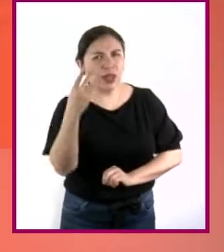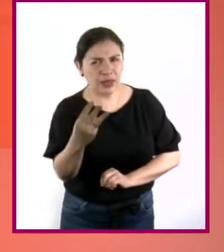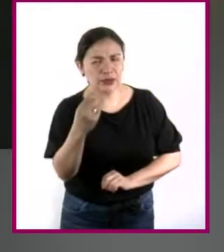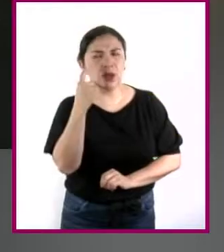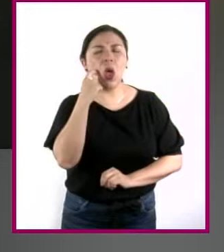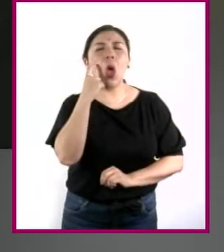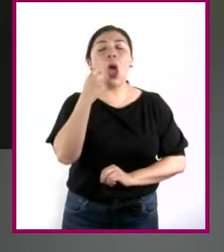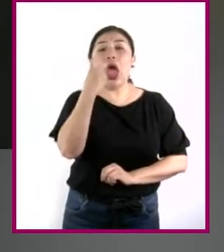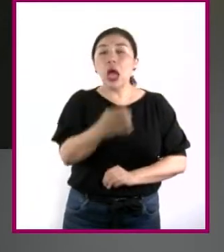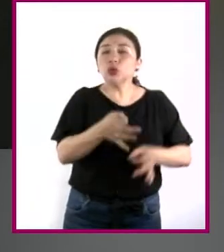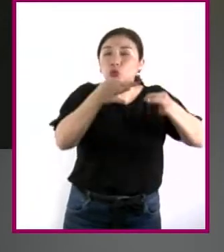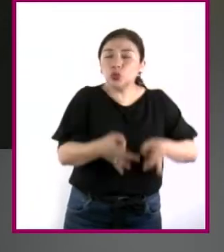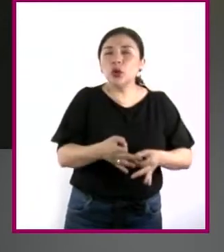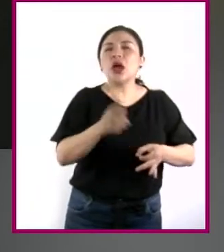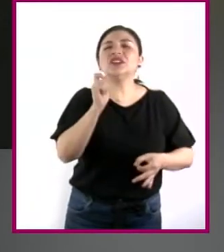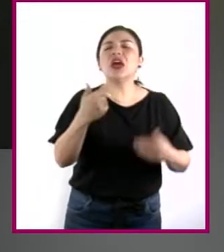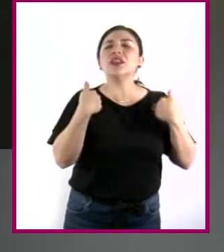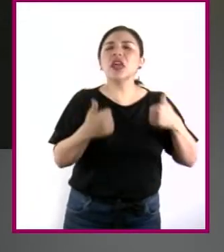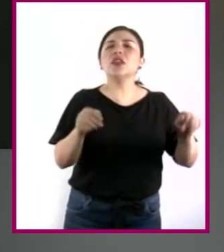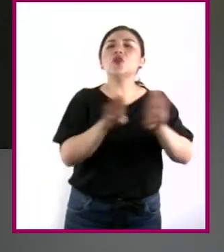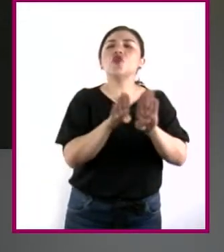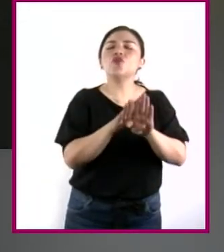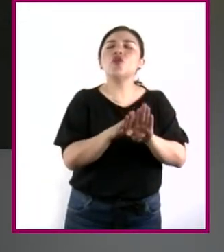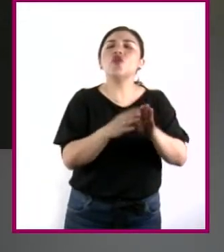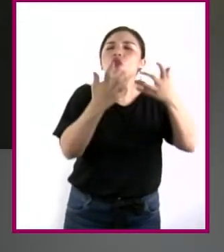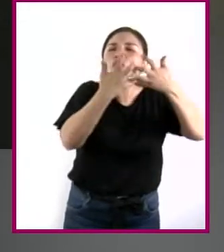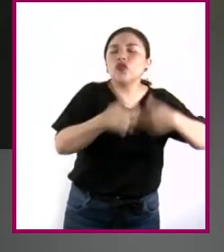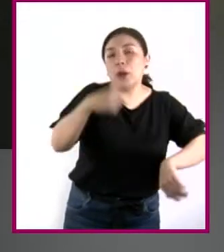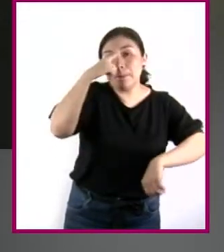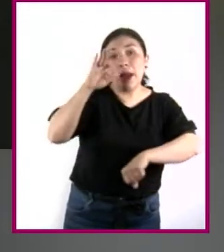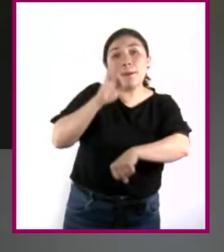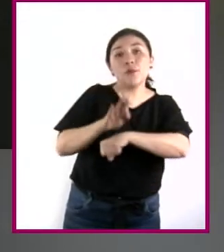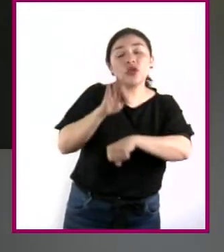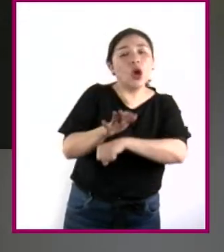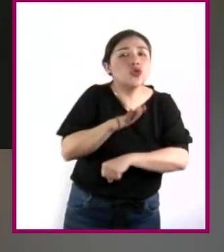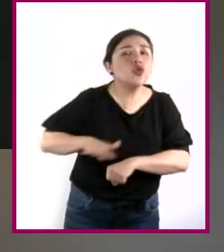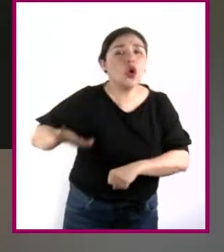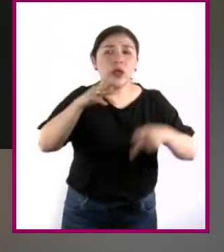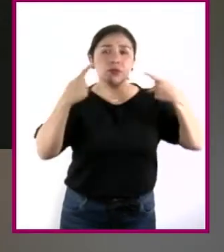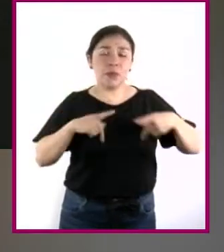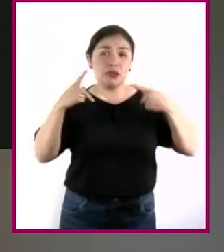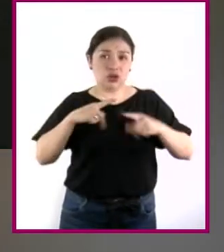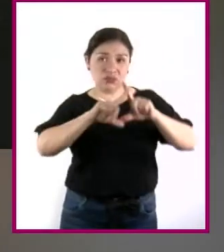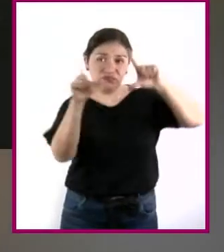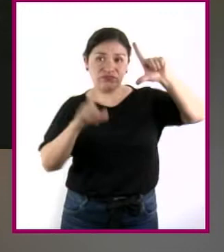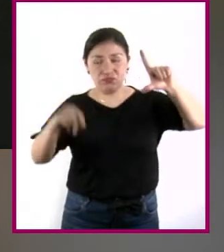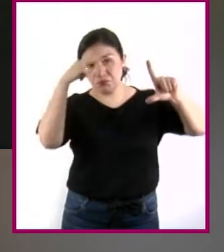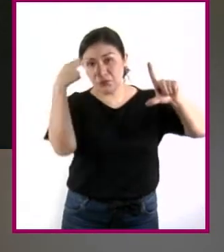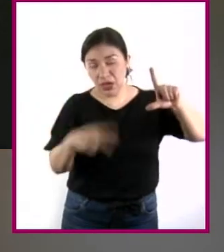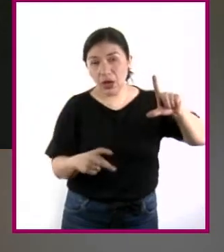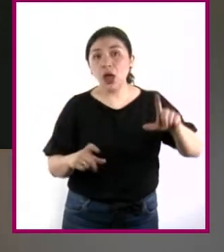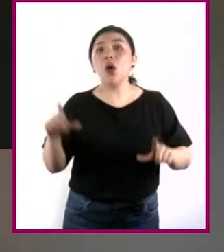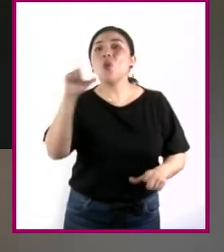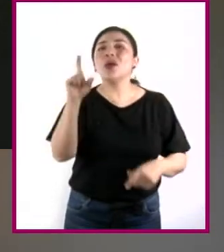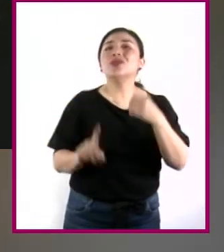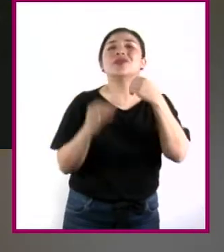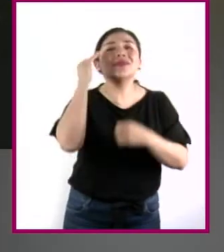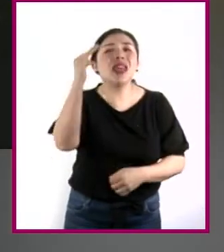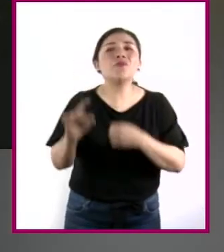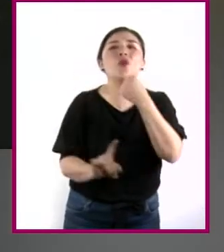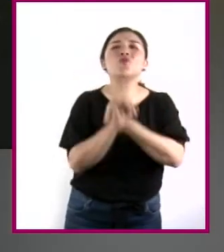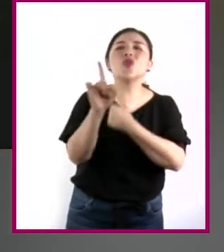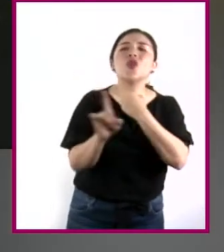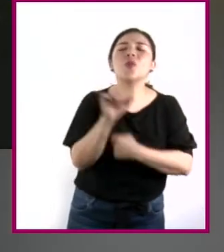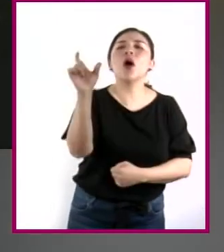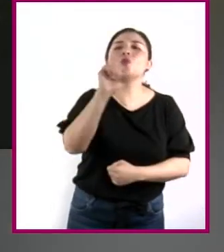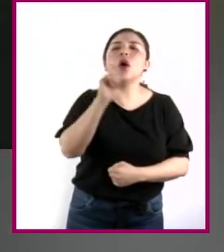y en su origen asume como mecanismos para proteger a todos los mexicanos en tiempos de adversidad como la